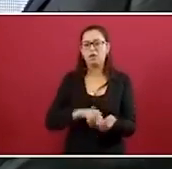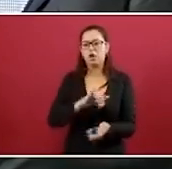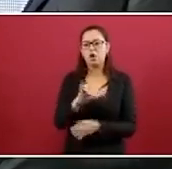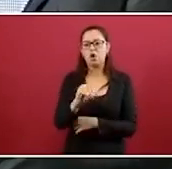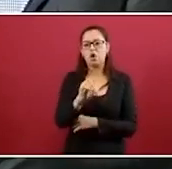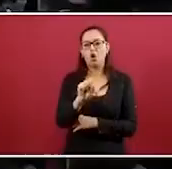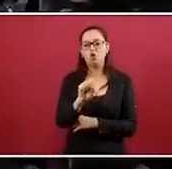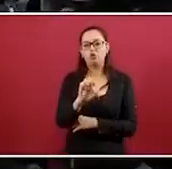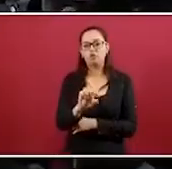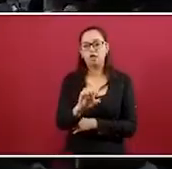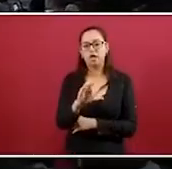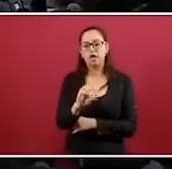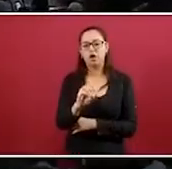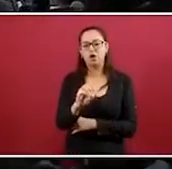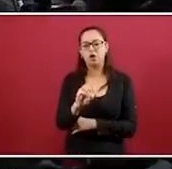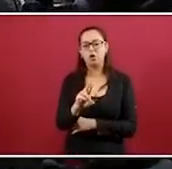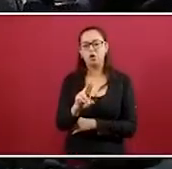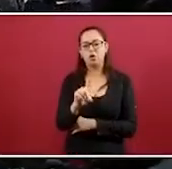Montoya,